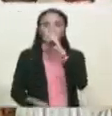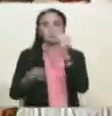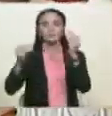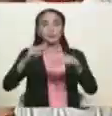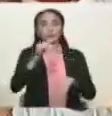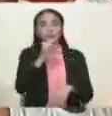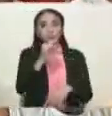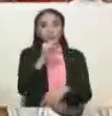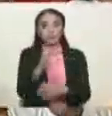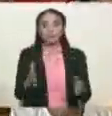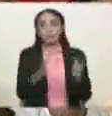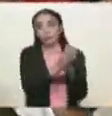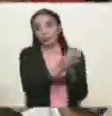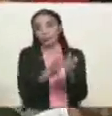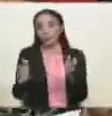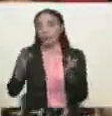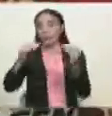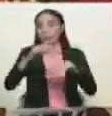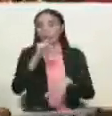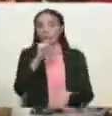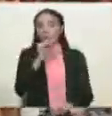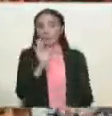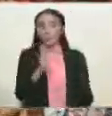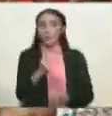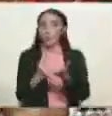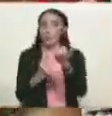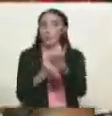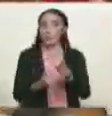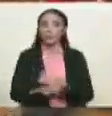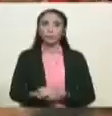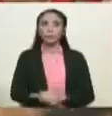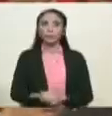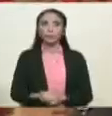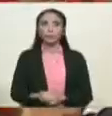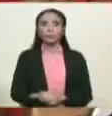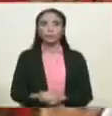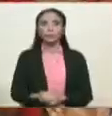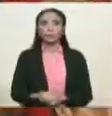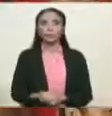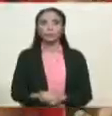horas, muy buenas noticias de apoyo.